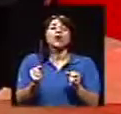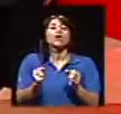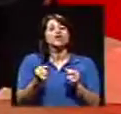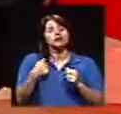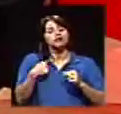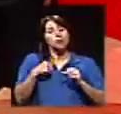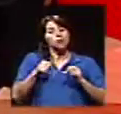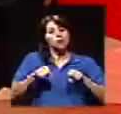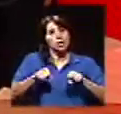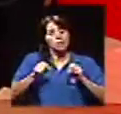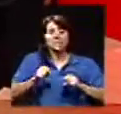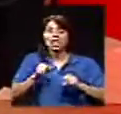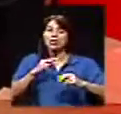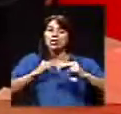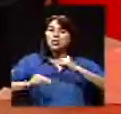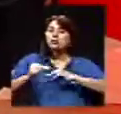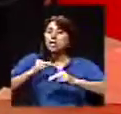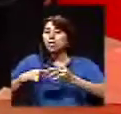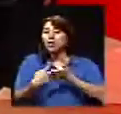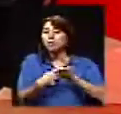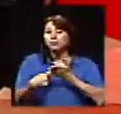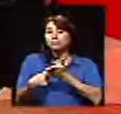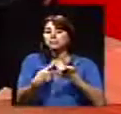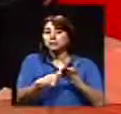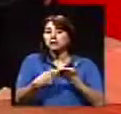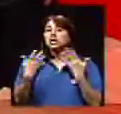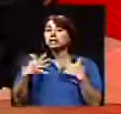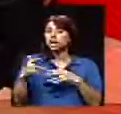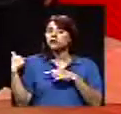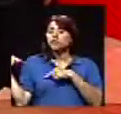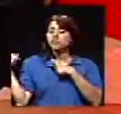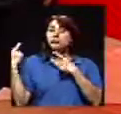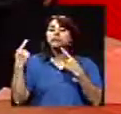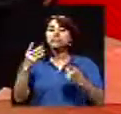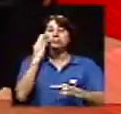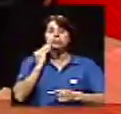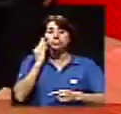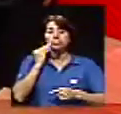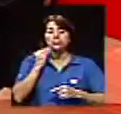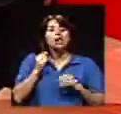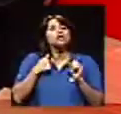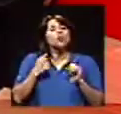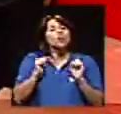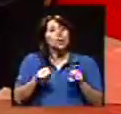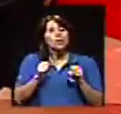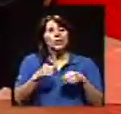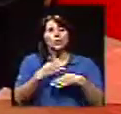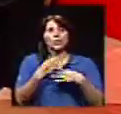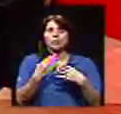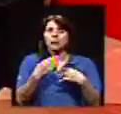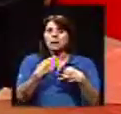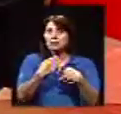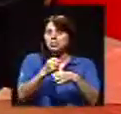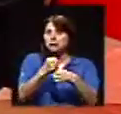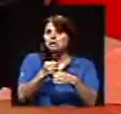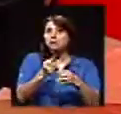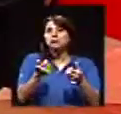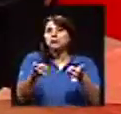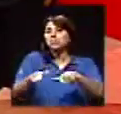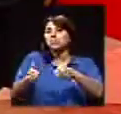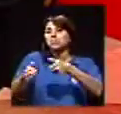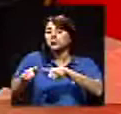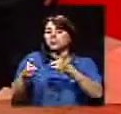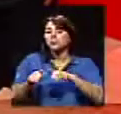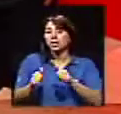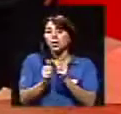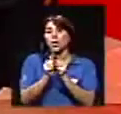negociadora que sí he desarrollado a través de los años y que debería de facilitar poder llegar a los acuerdos con otros partidos políticos, y que el hecho de que